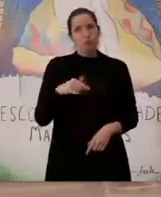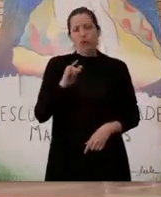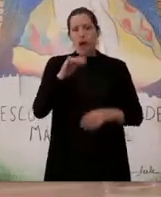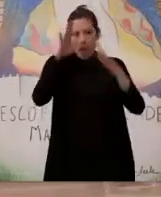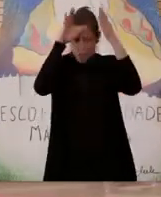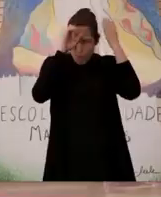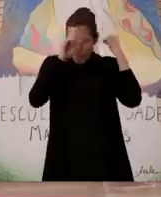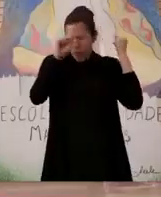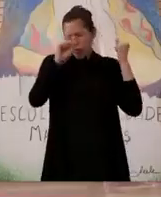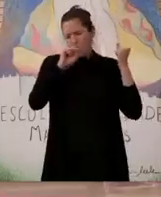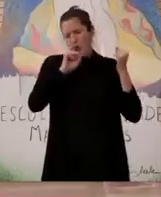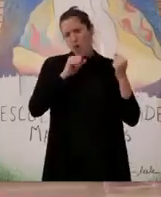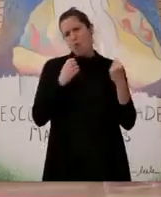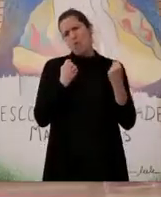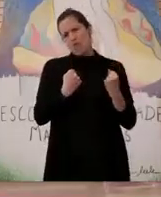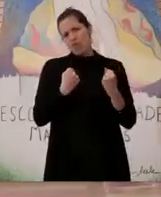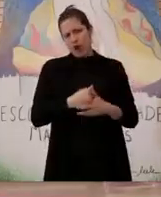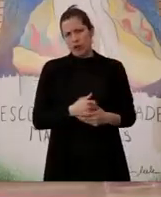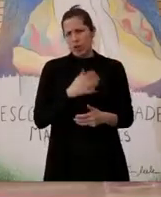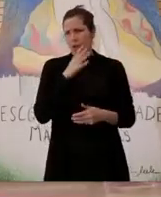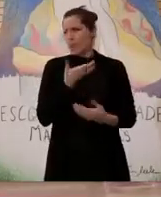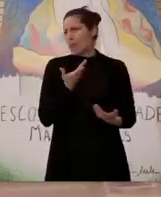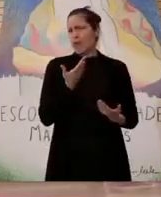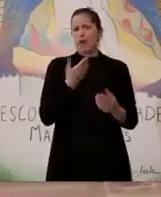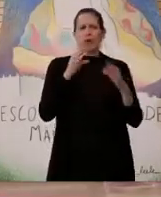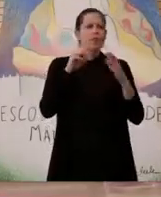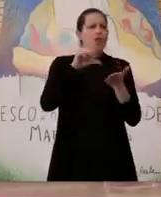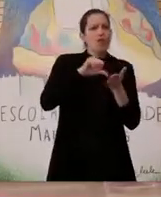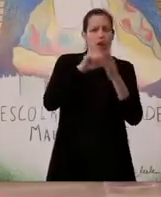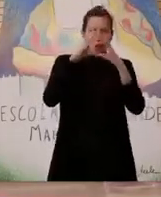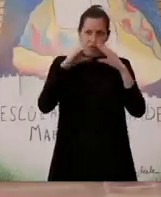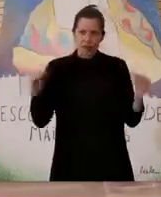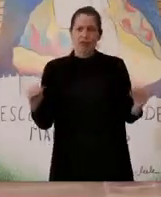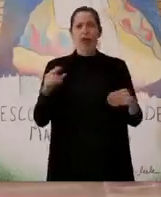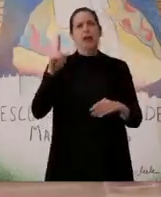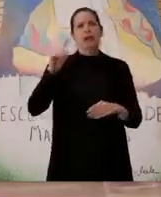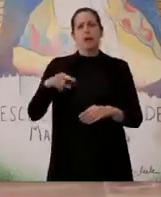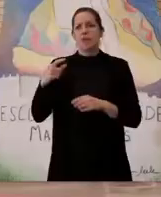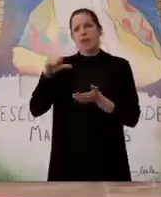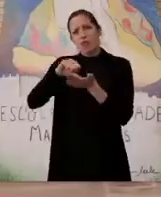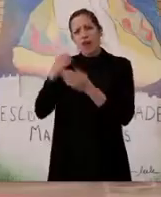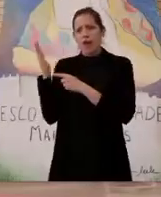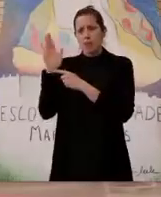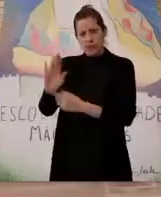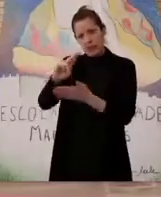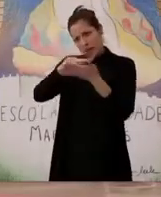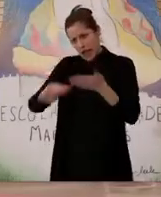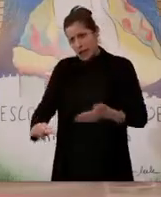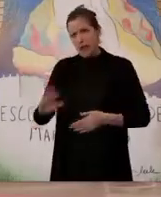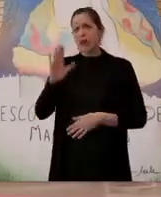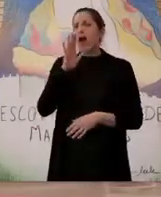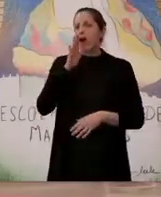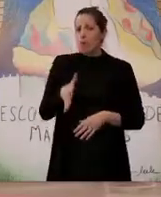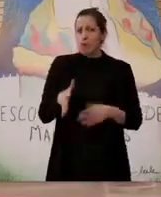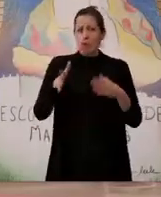inmensa por últimazos por ser Ciudad Universitaria por ser ciudades representativa de Galicia por ser patrimonio humanidad por